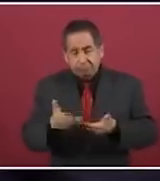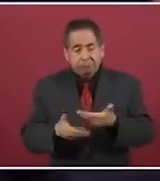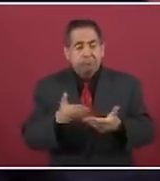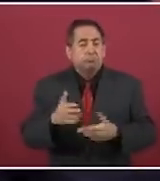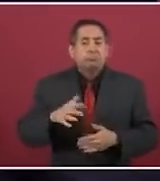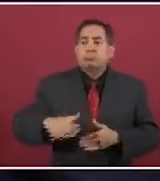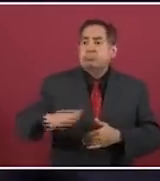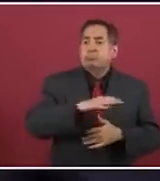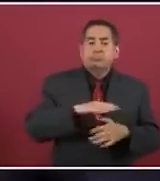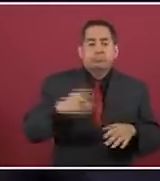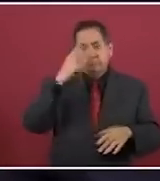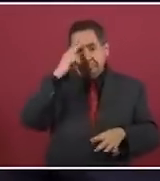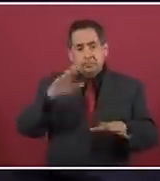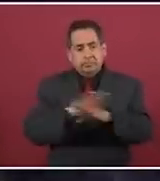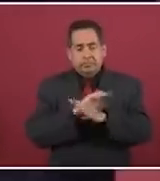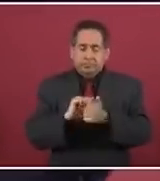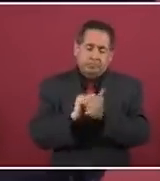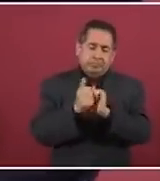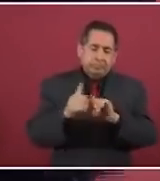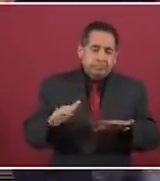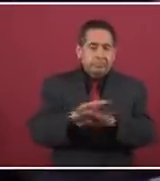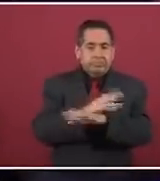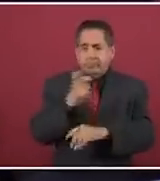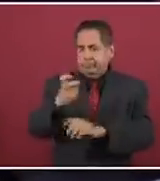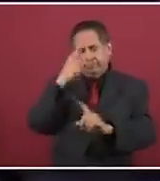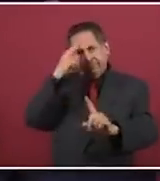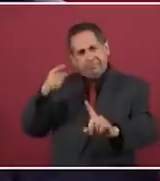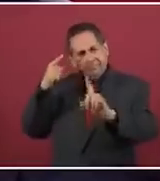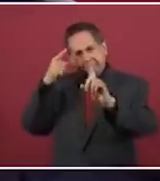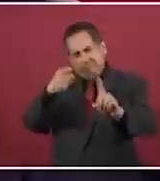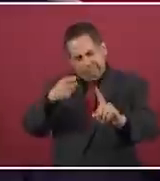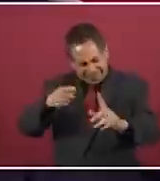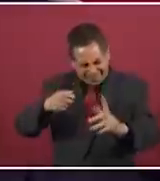transformar a México. Ese es el objetivo superior.